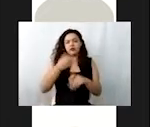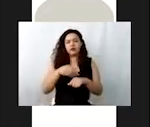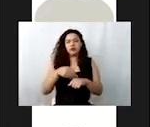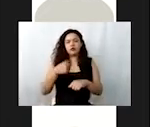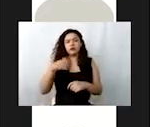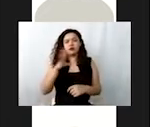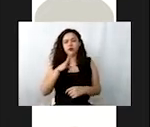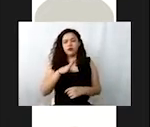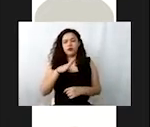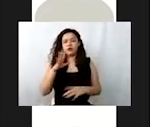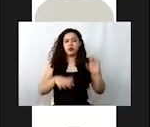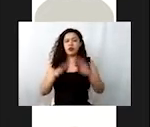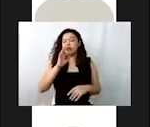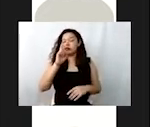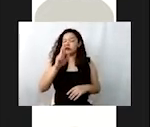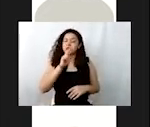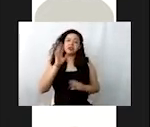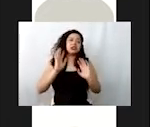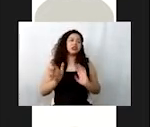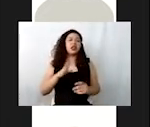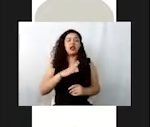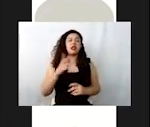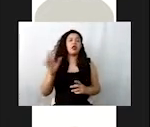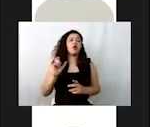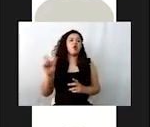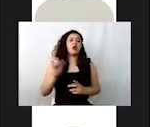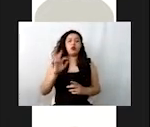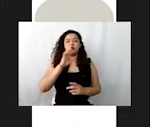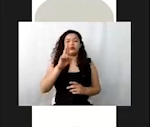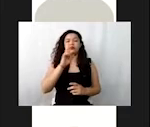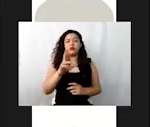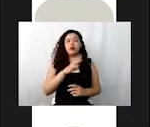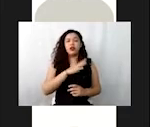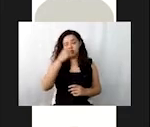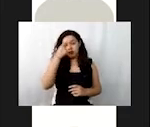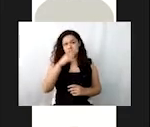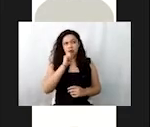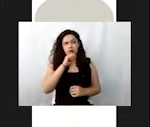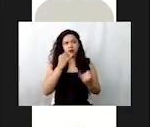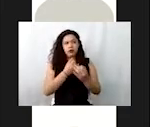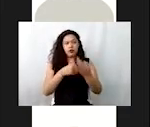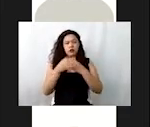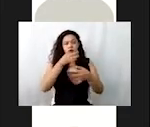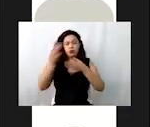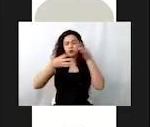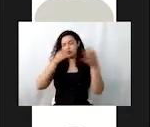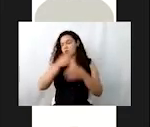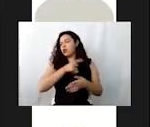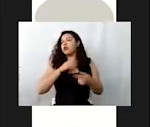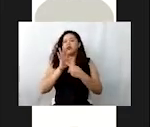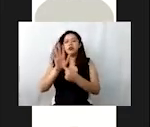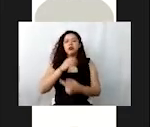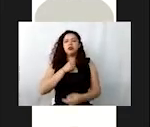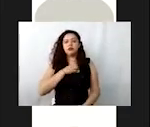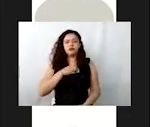ya tengo resultados. Y entonces cuando tengo resultados, pues también esos resultados hay que socializarlos y mostrarlos. A veces